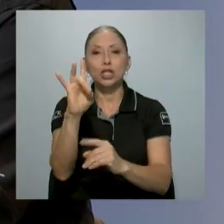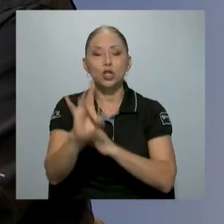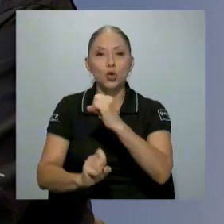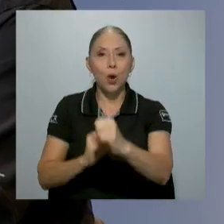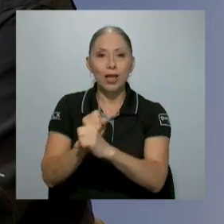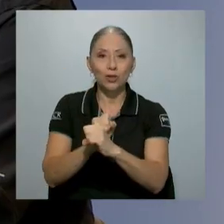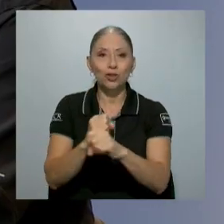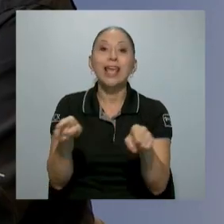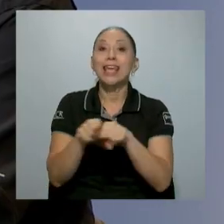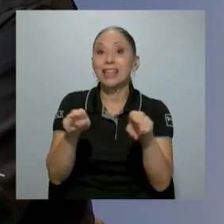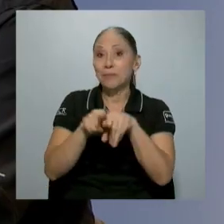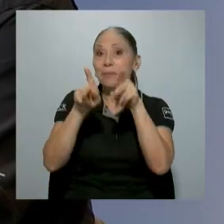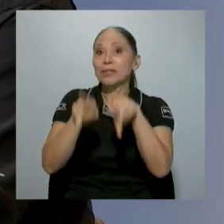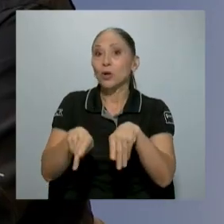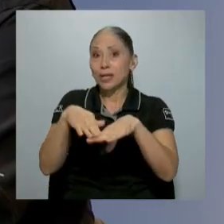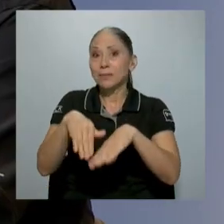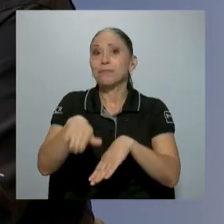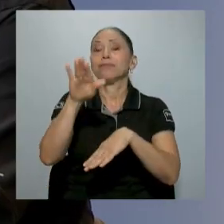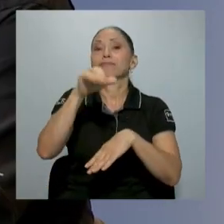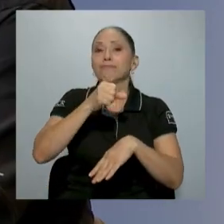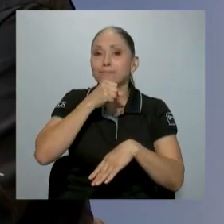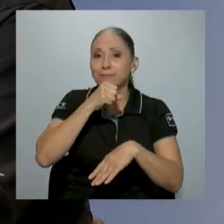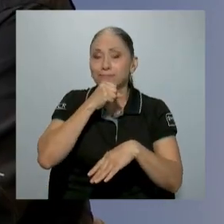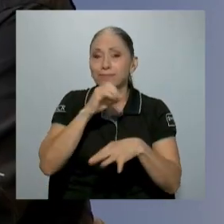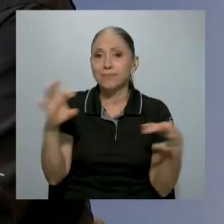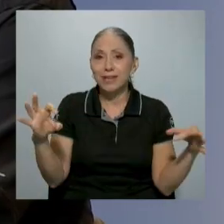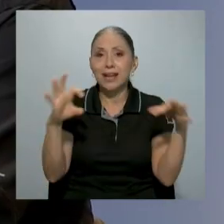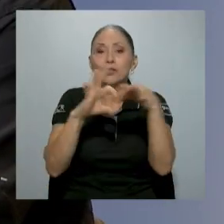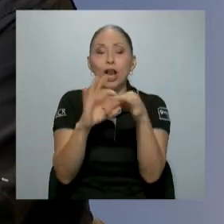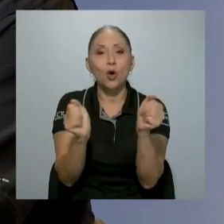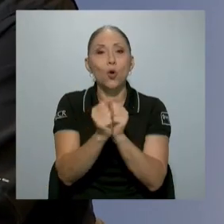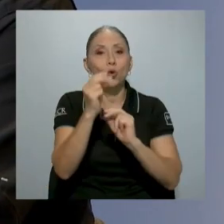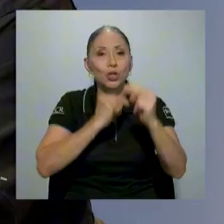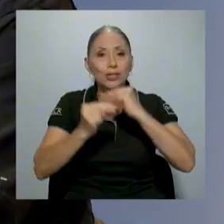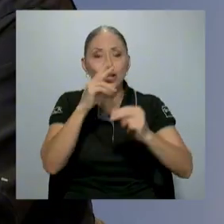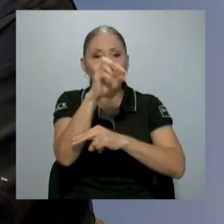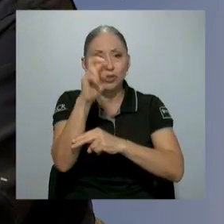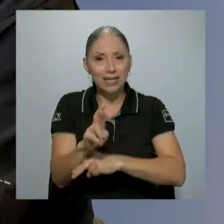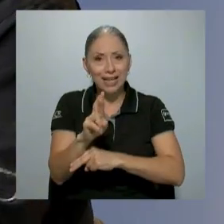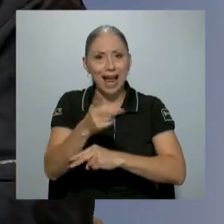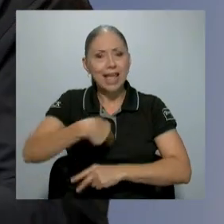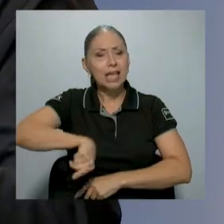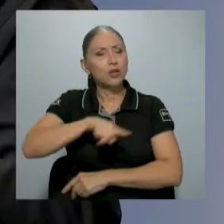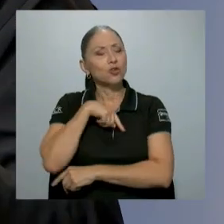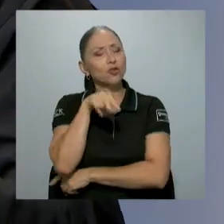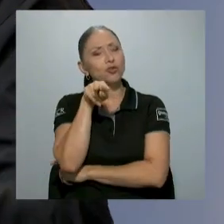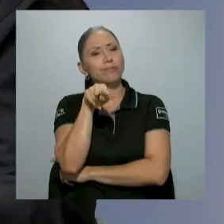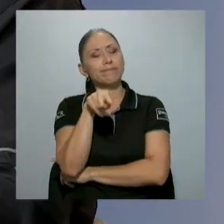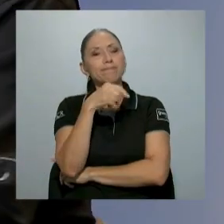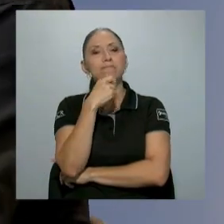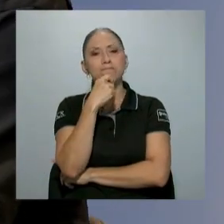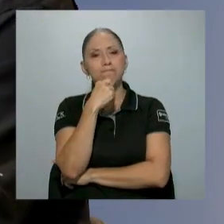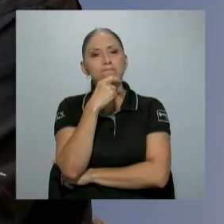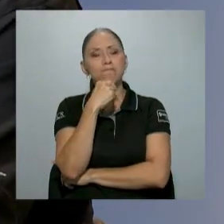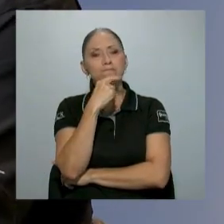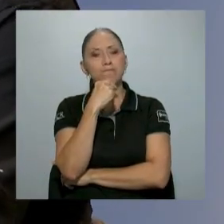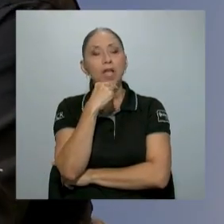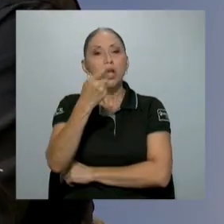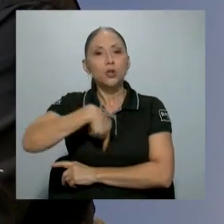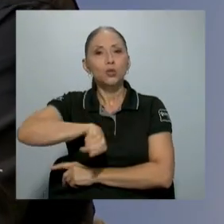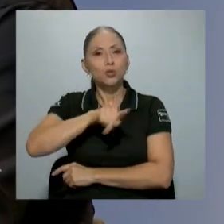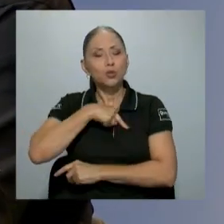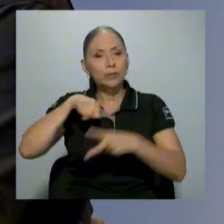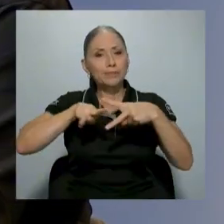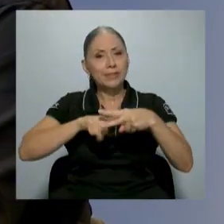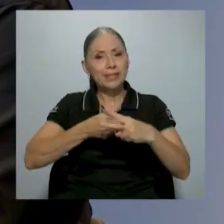poco más en el estado de situación nutricional de Costa Rica, que nos llama a la reflexión. Entonces, si nosotros empezamos a analizar todas